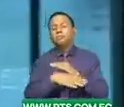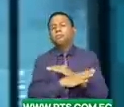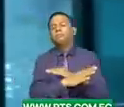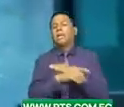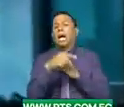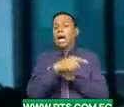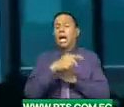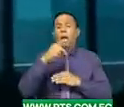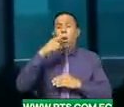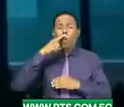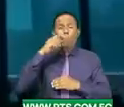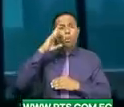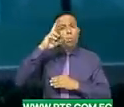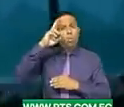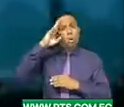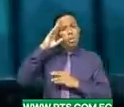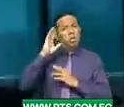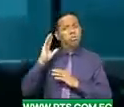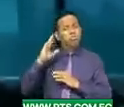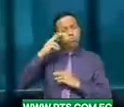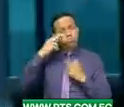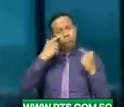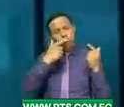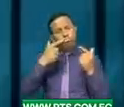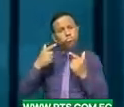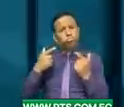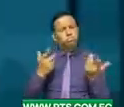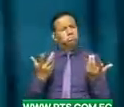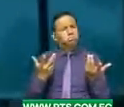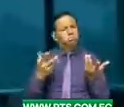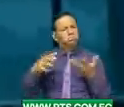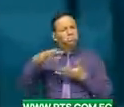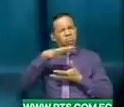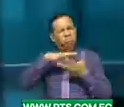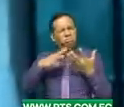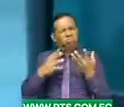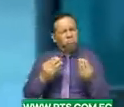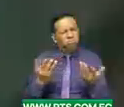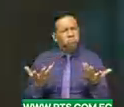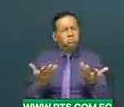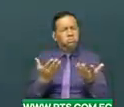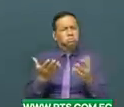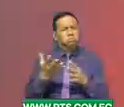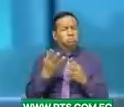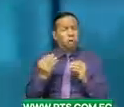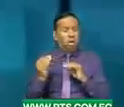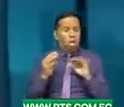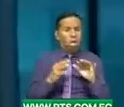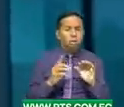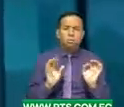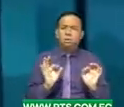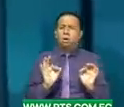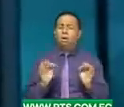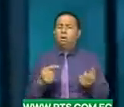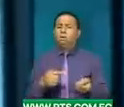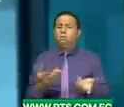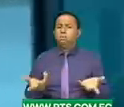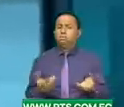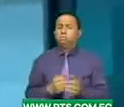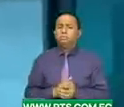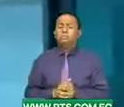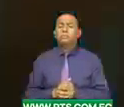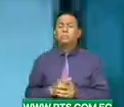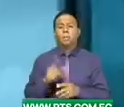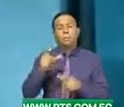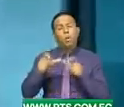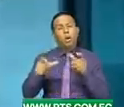guardias y no hay movimiento como se ha presentado en ocasiones anteriores siempre tan trasladado hasta este sitio a